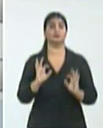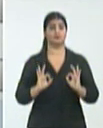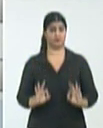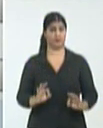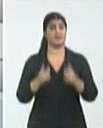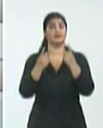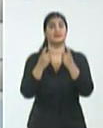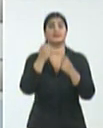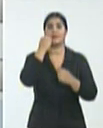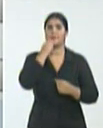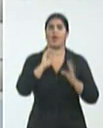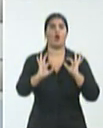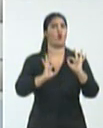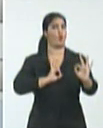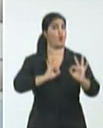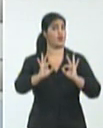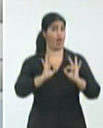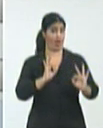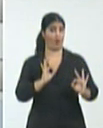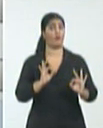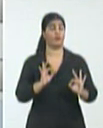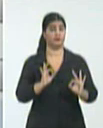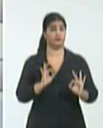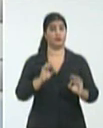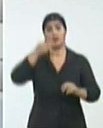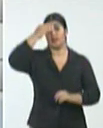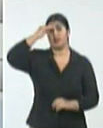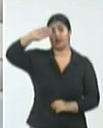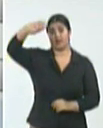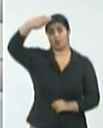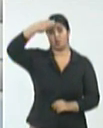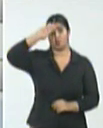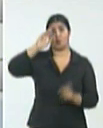forma, en Cuba ya se han procesado